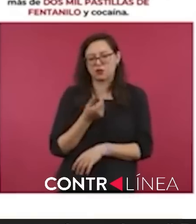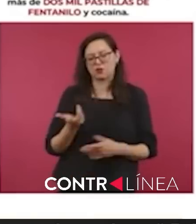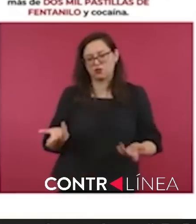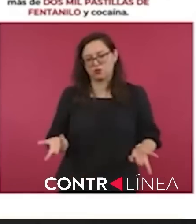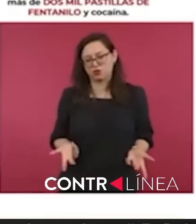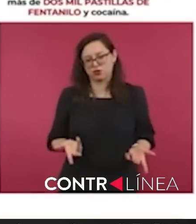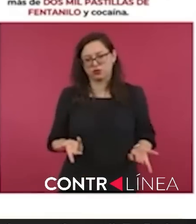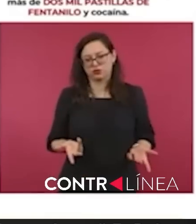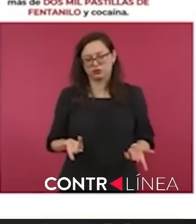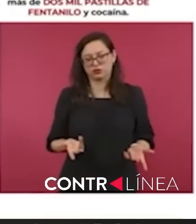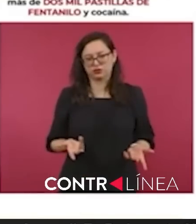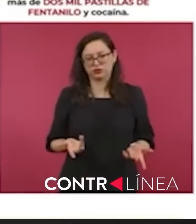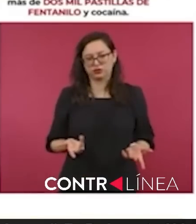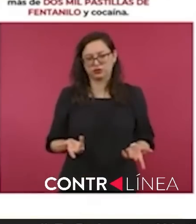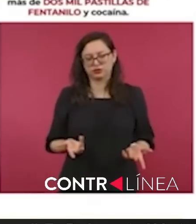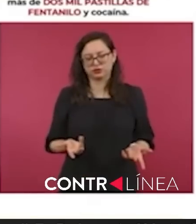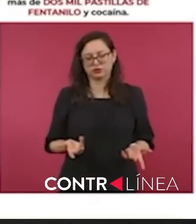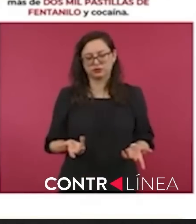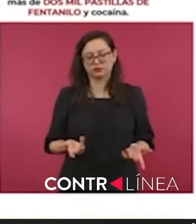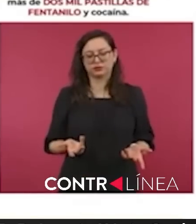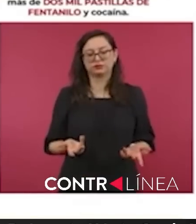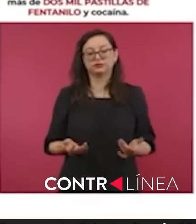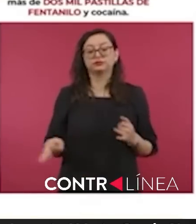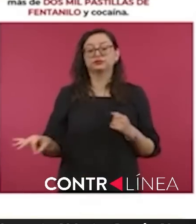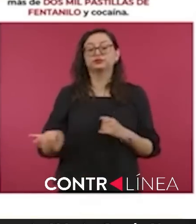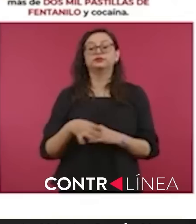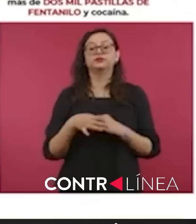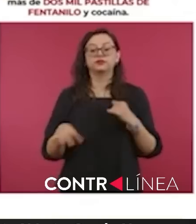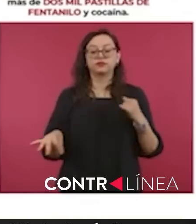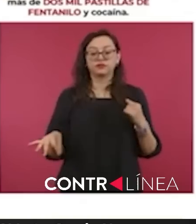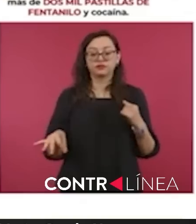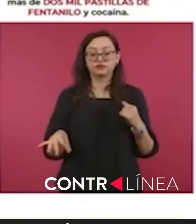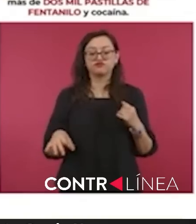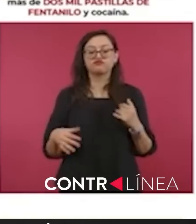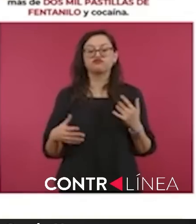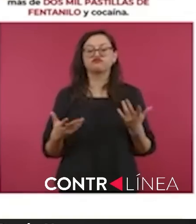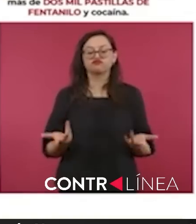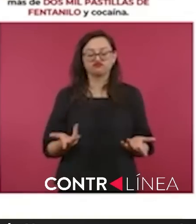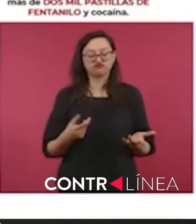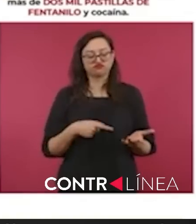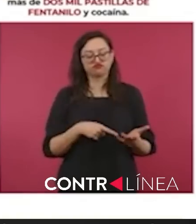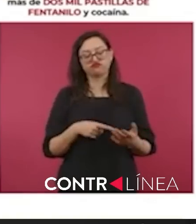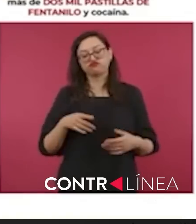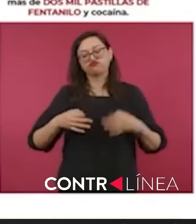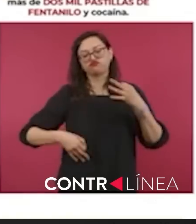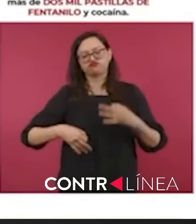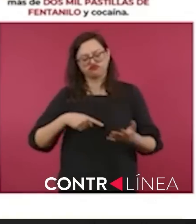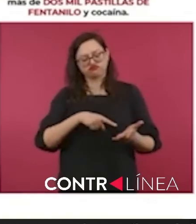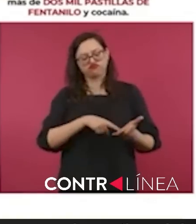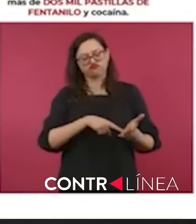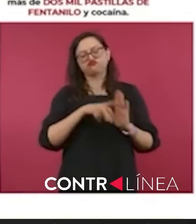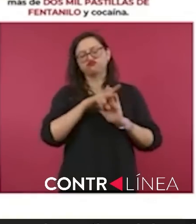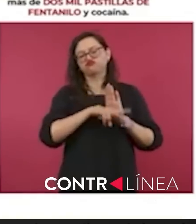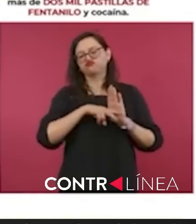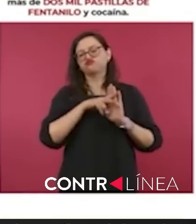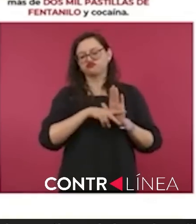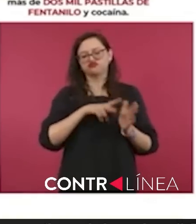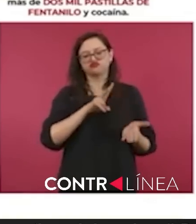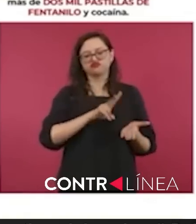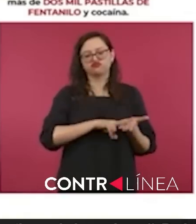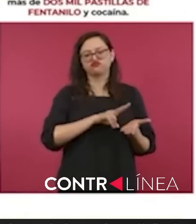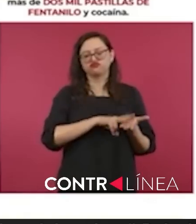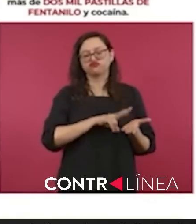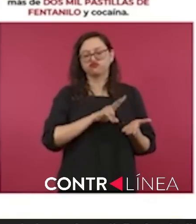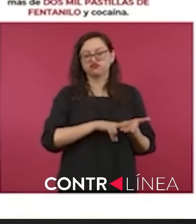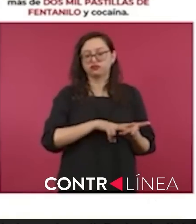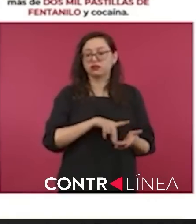al domicilio. Y finalmente, pues acepta como válidos los videos sin tomar en cuenta que el perito en